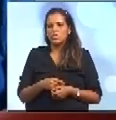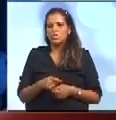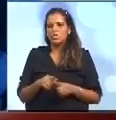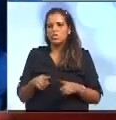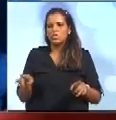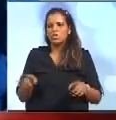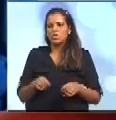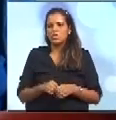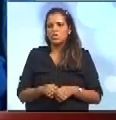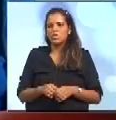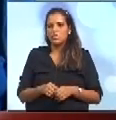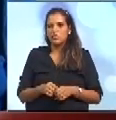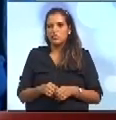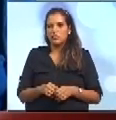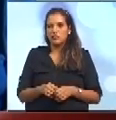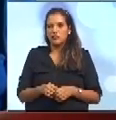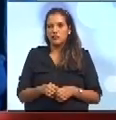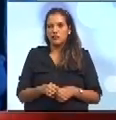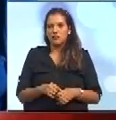del monte.